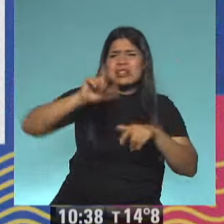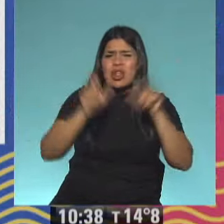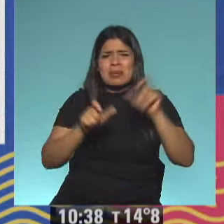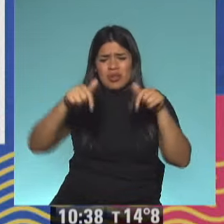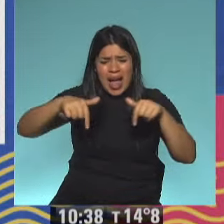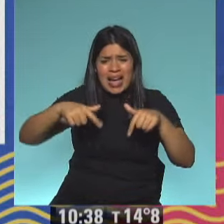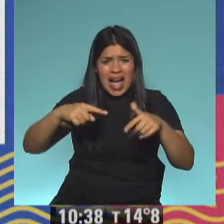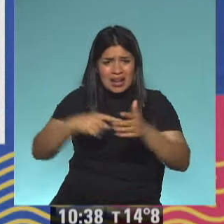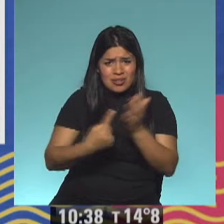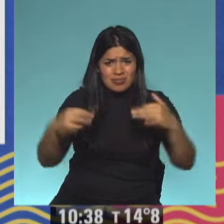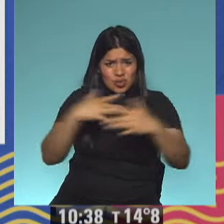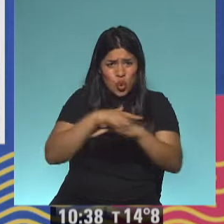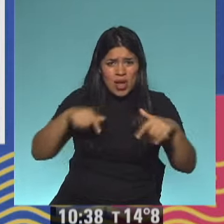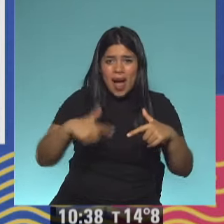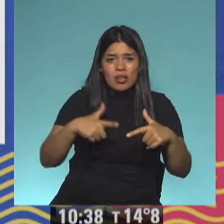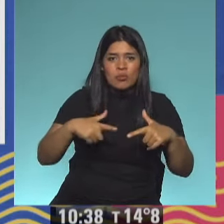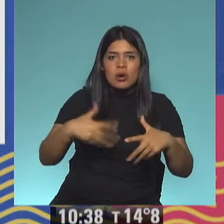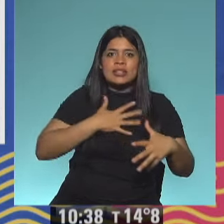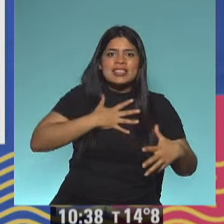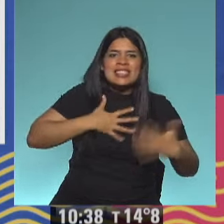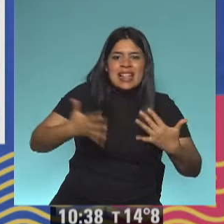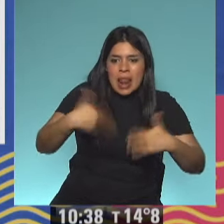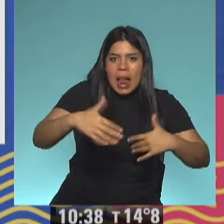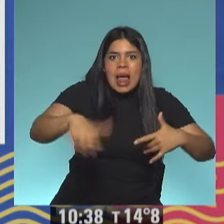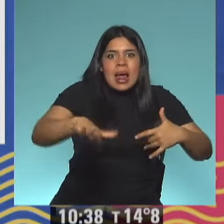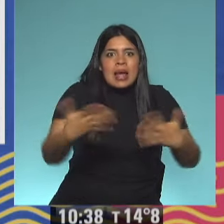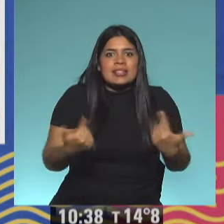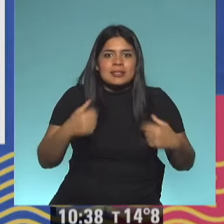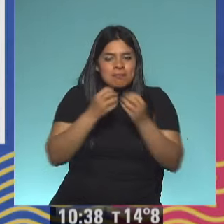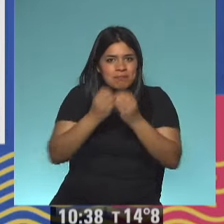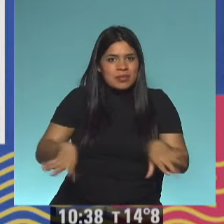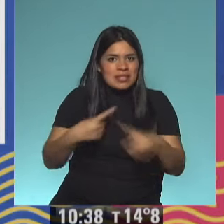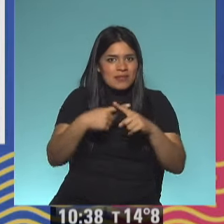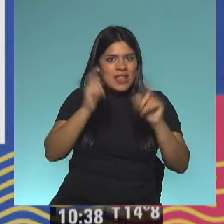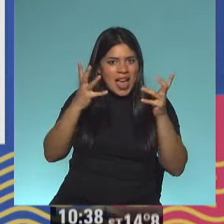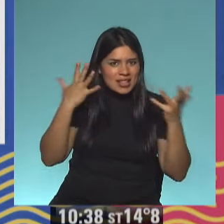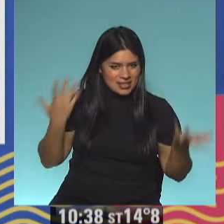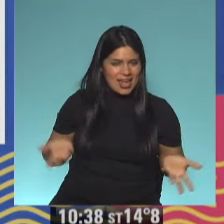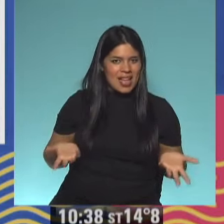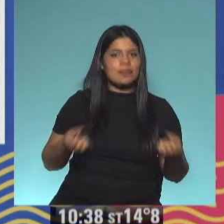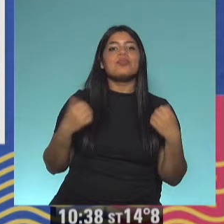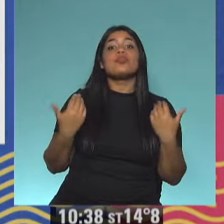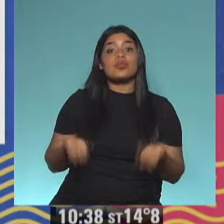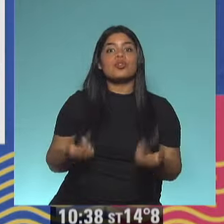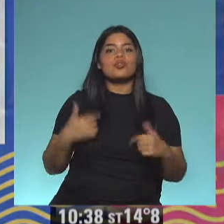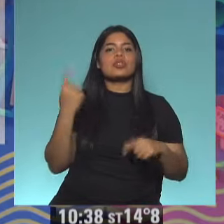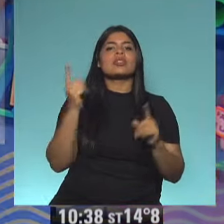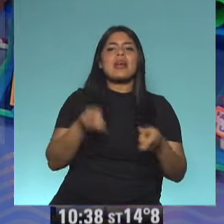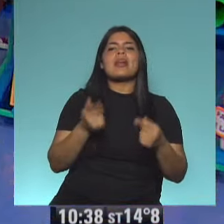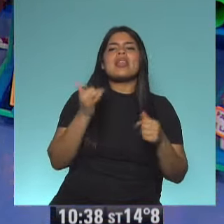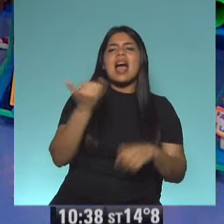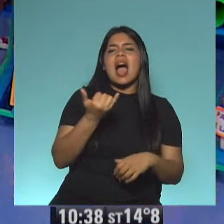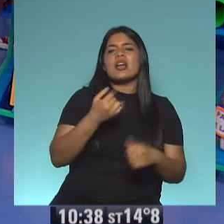están ensayando, se empiezan a escuchar las batucadas, el pingo suena todo el tiempo, y las